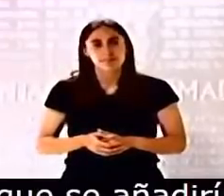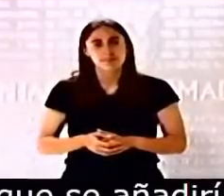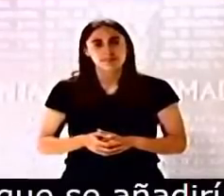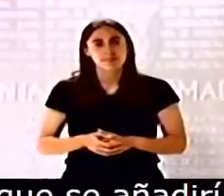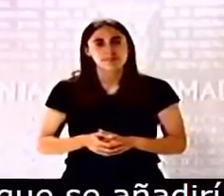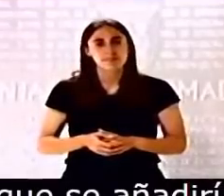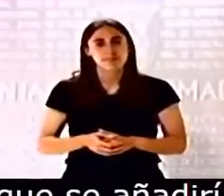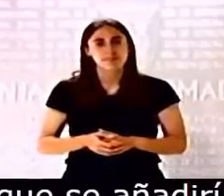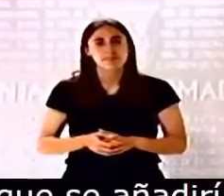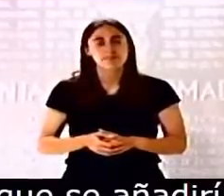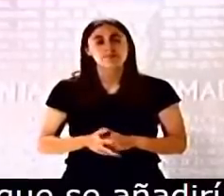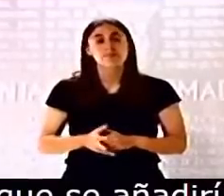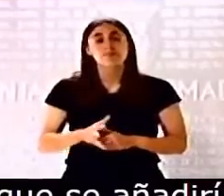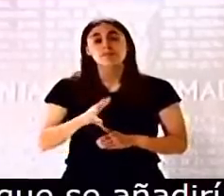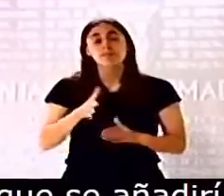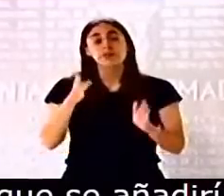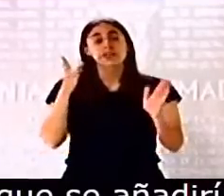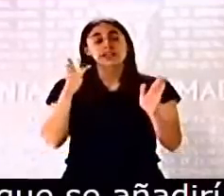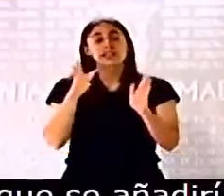porque nosotros recibiríamos